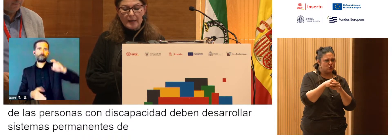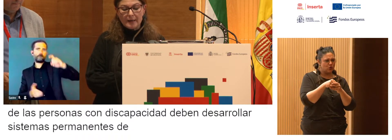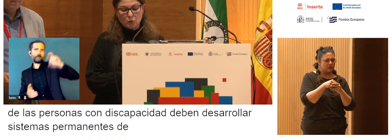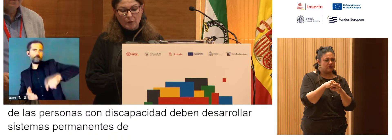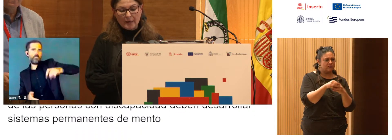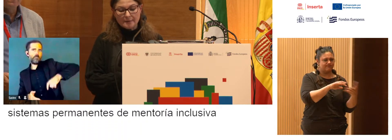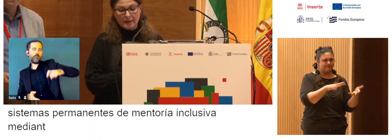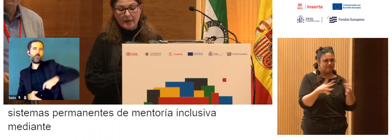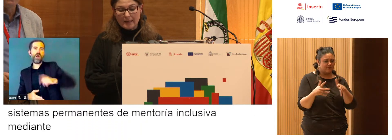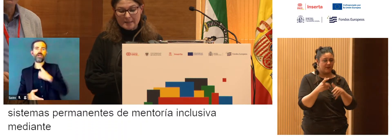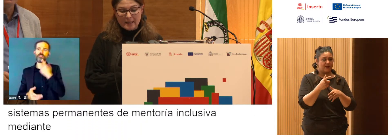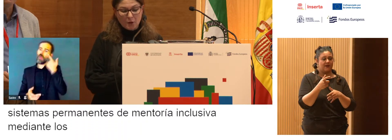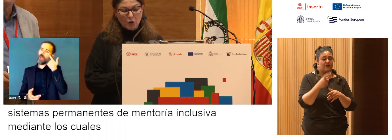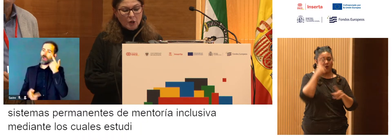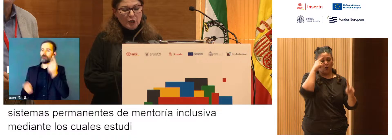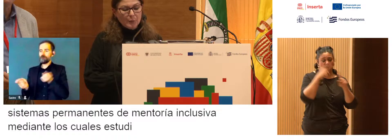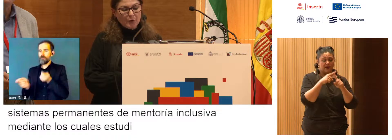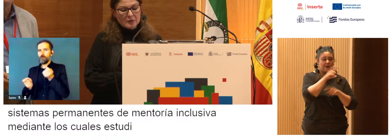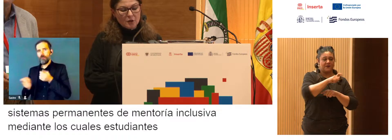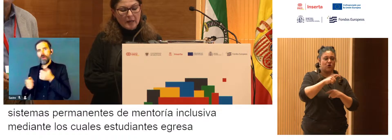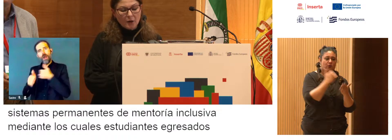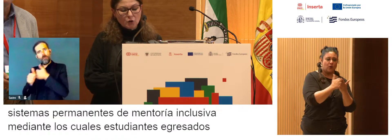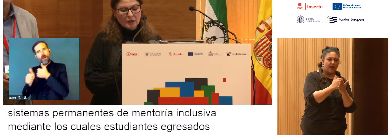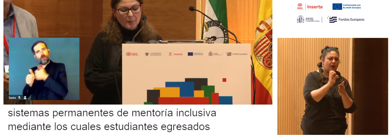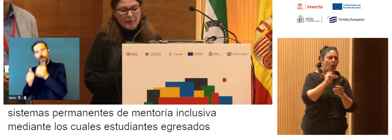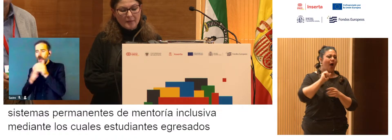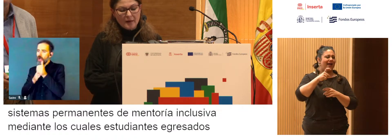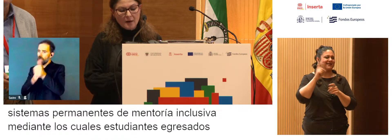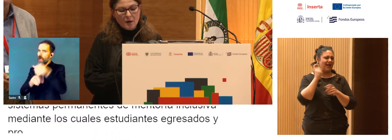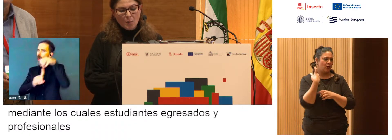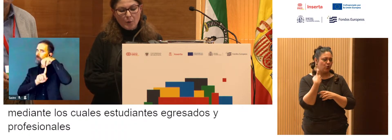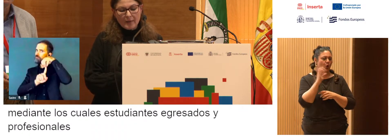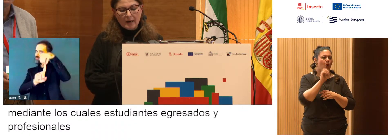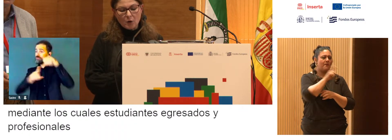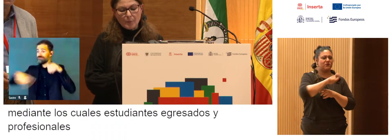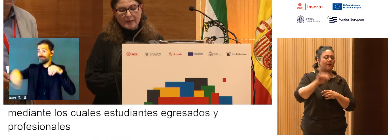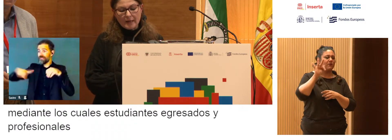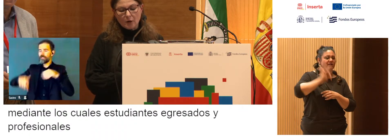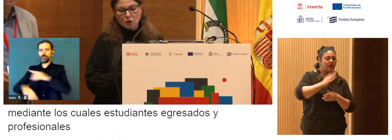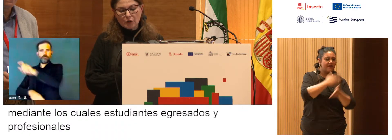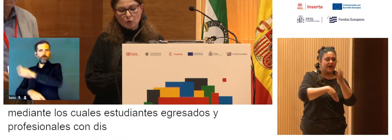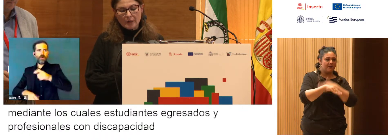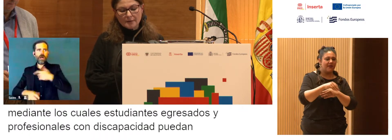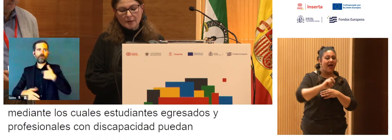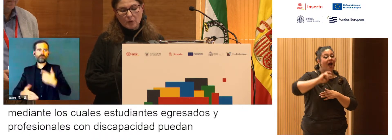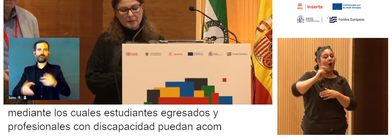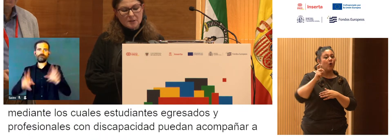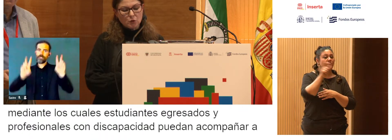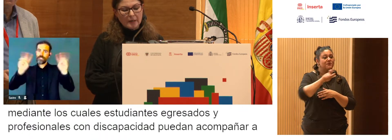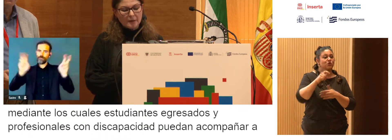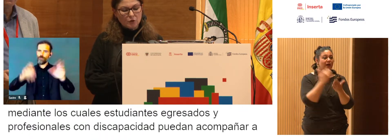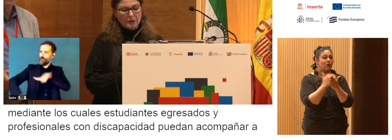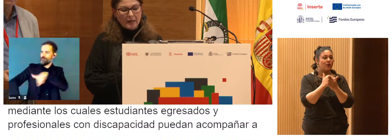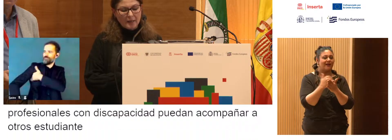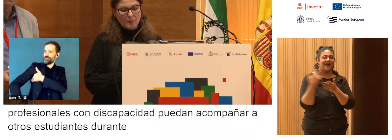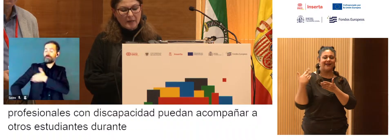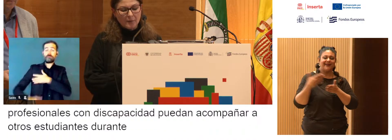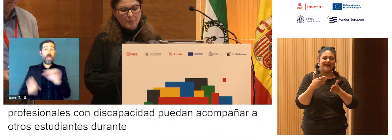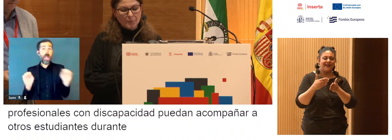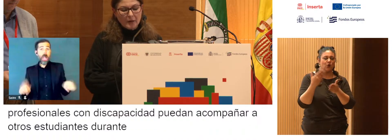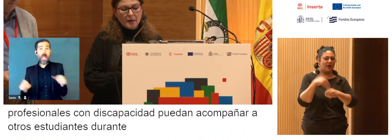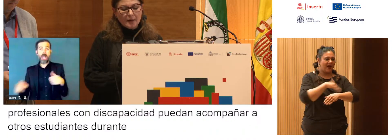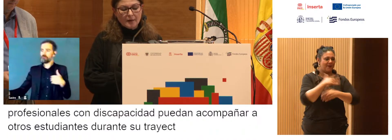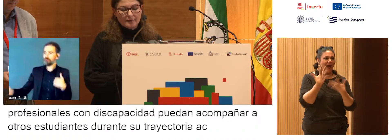los cuales estudiantes, egresados y profesionales con discapacidad puedan acompañar a otros estudiantes durante su trayectoria